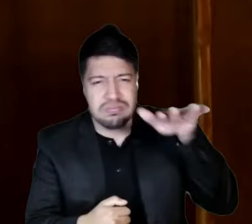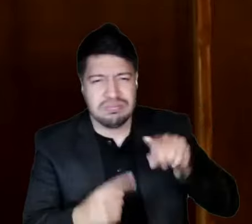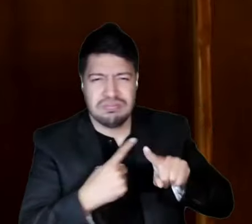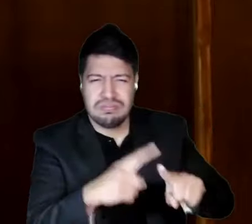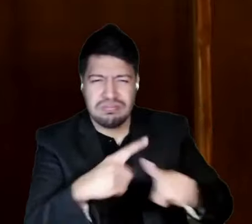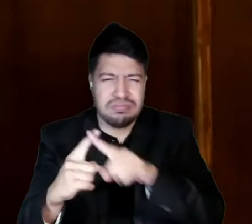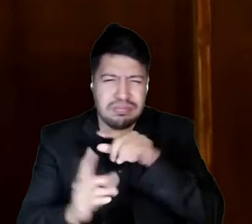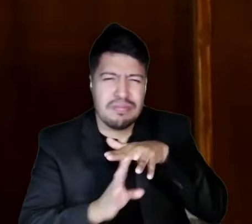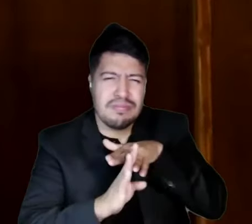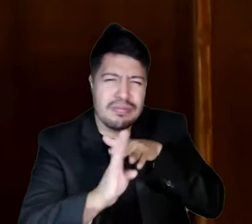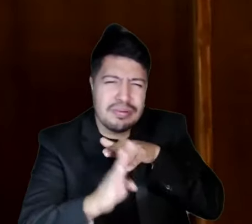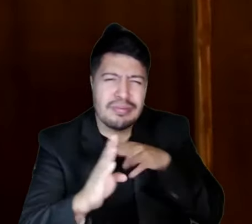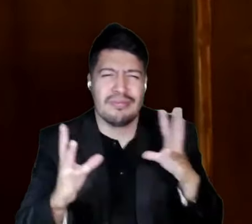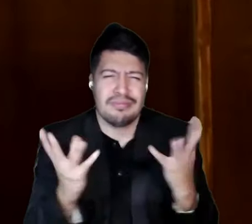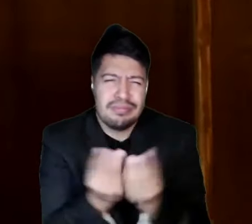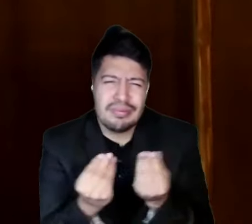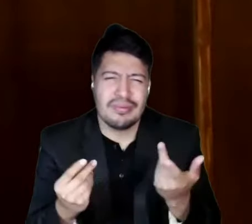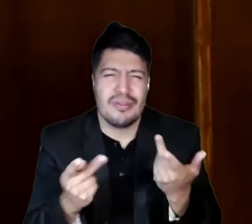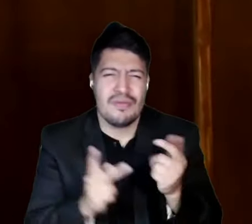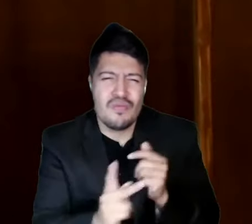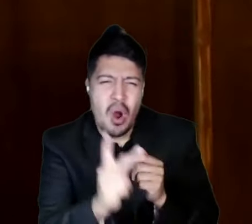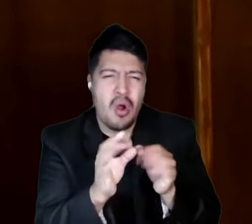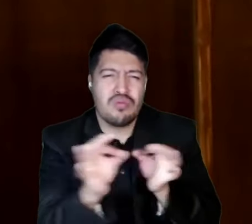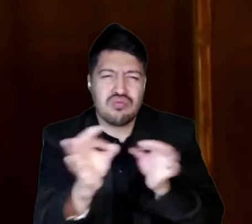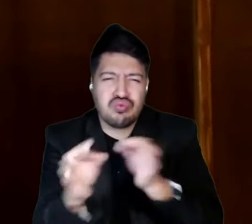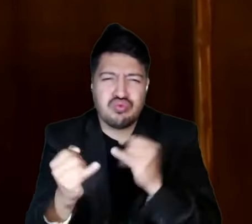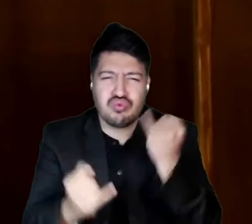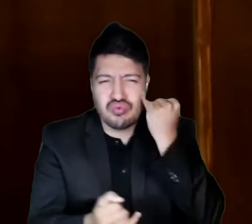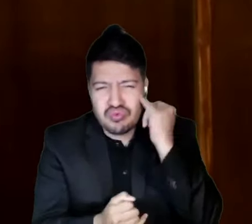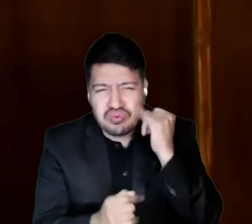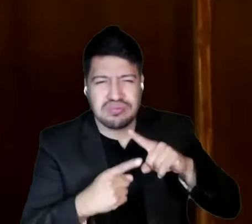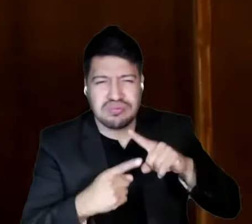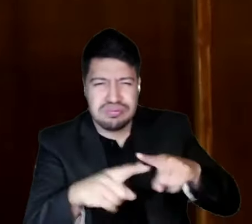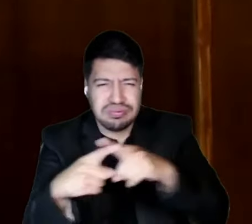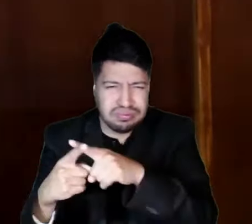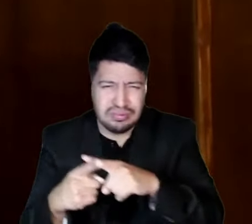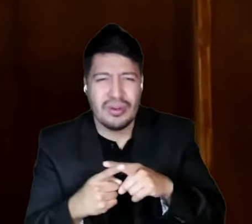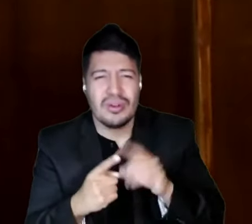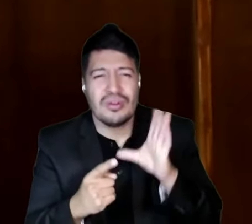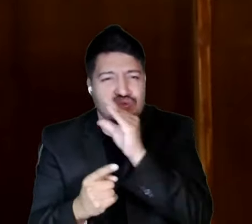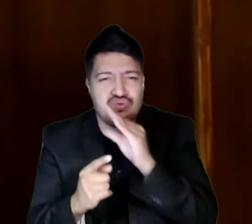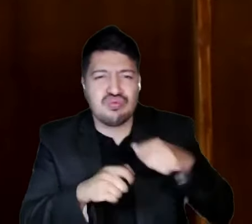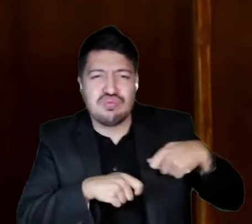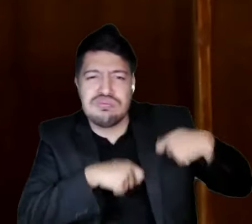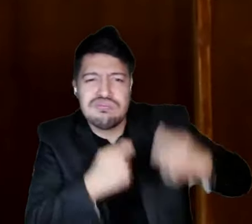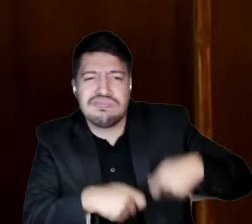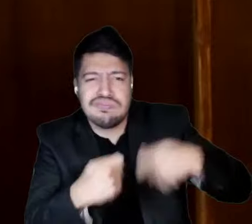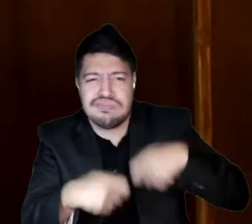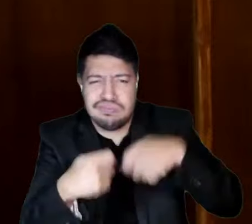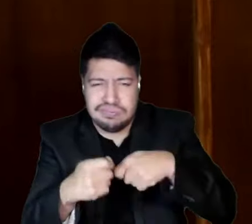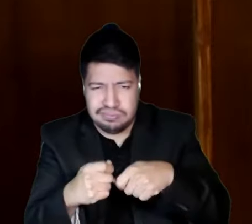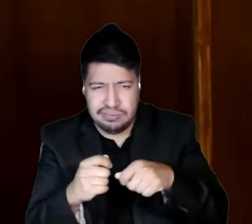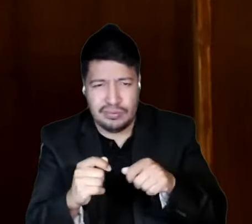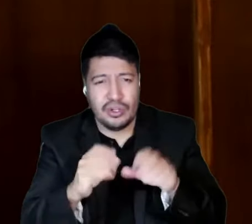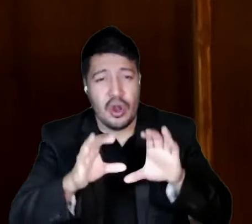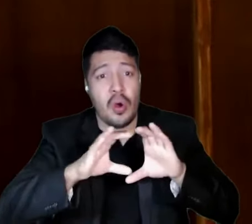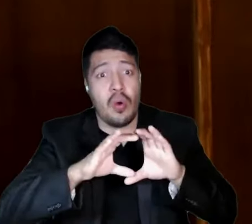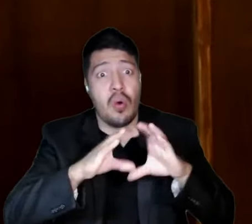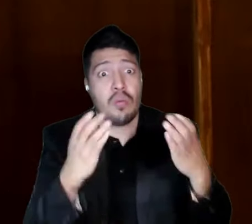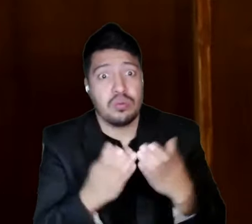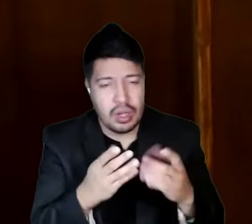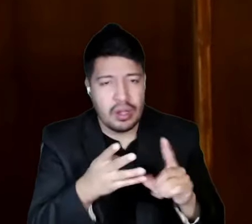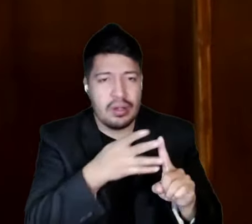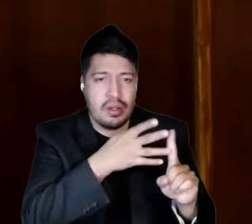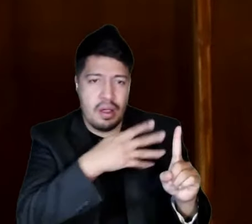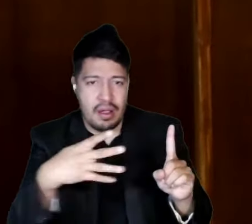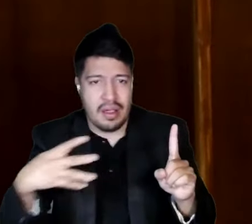personas que pertenecen a pueblos y comunidades indígenas y afrodescendientes integrantes de la comunidad lgbtti